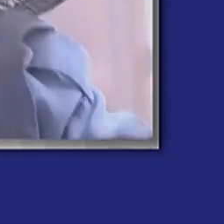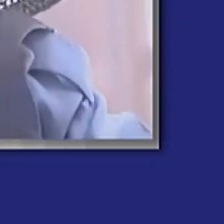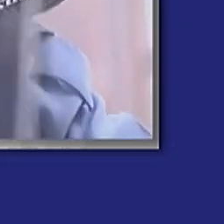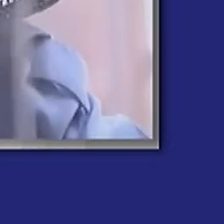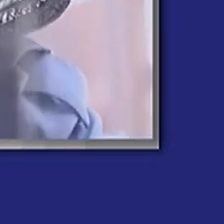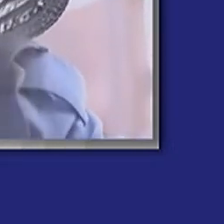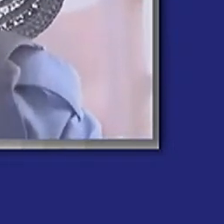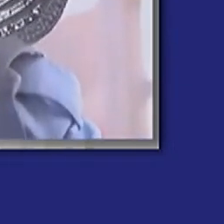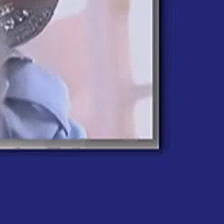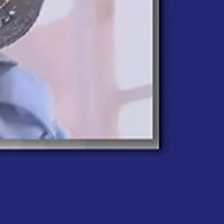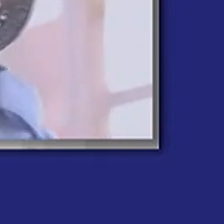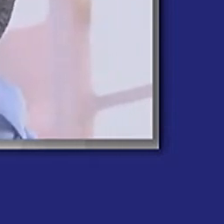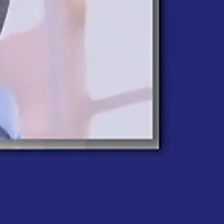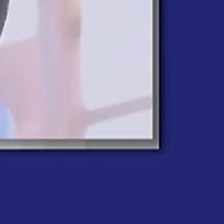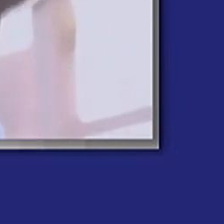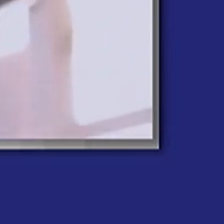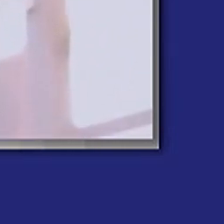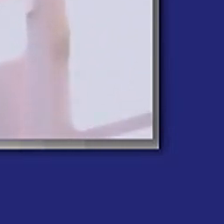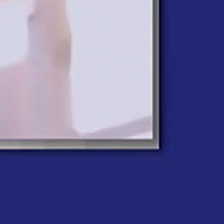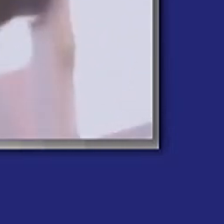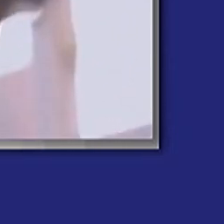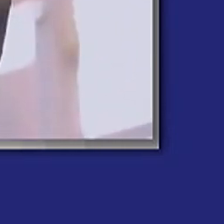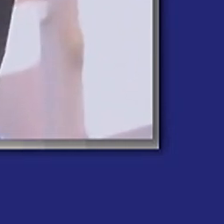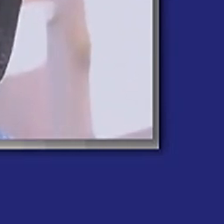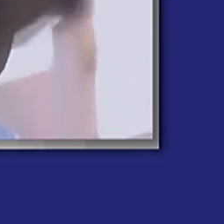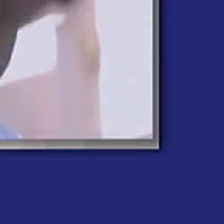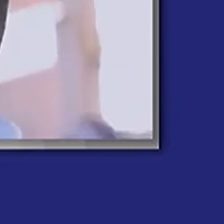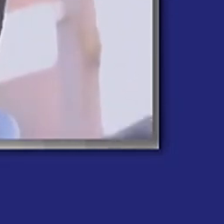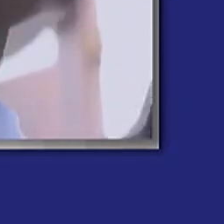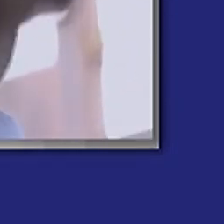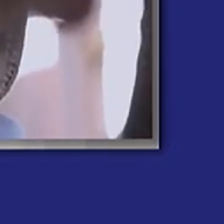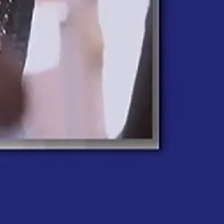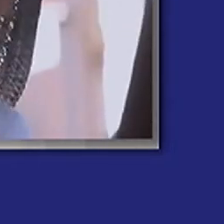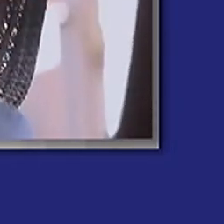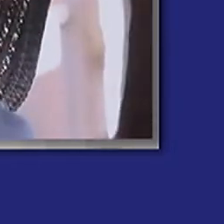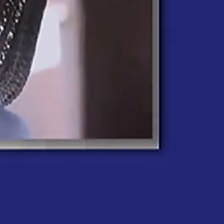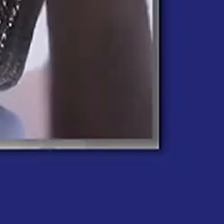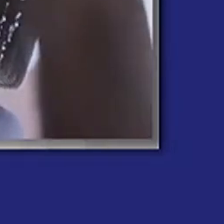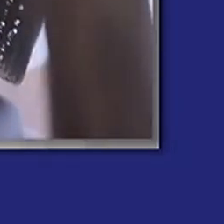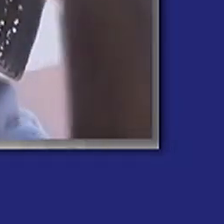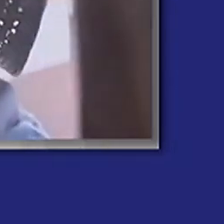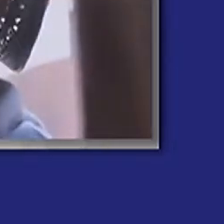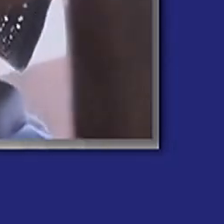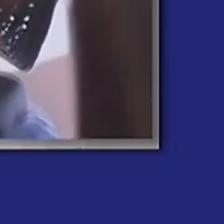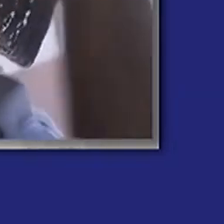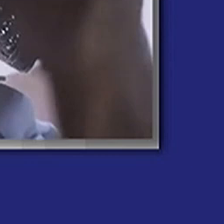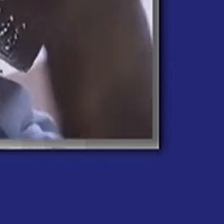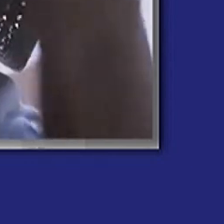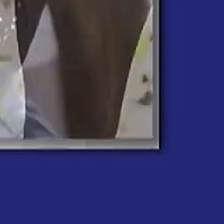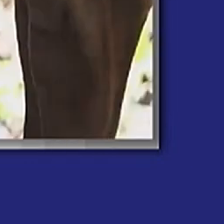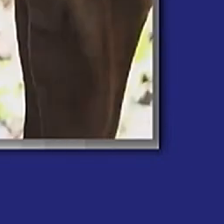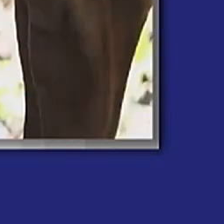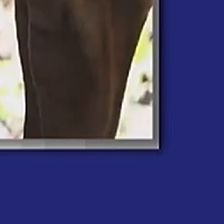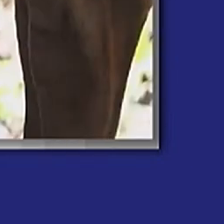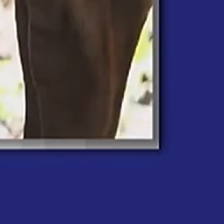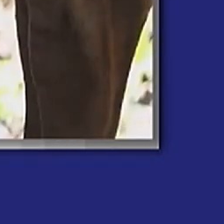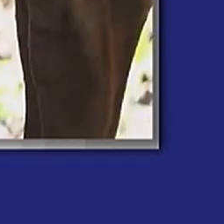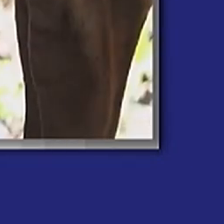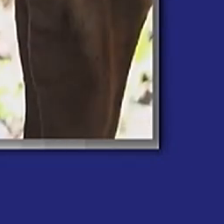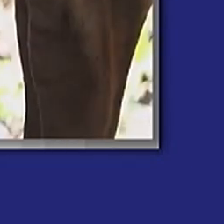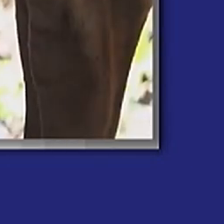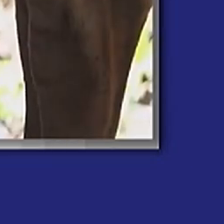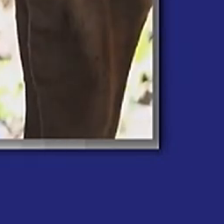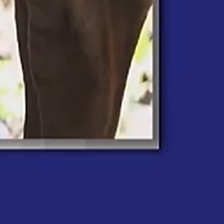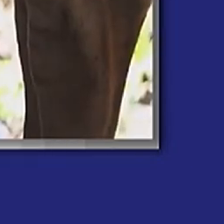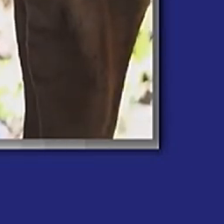Noche oscura y velones, con el rejo y la tortuga, la vieja. Ahora que gracias a